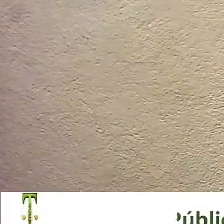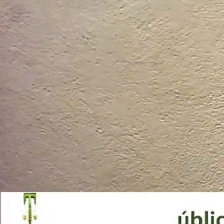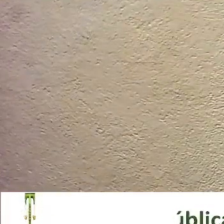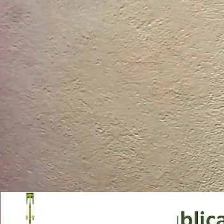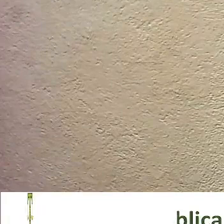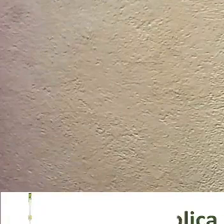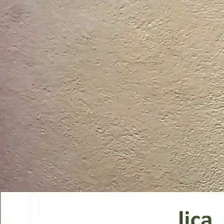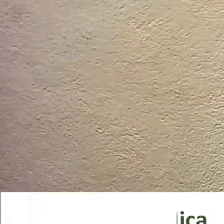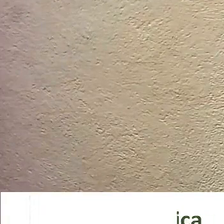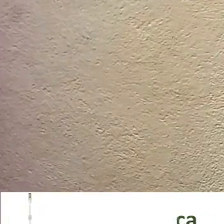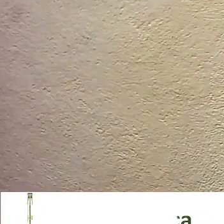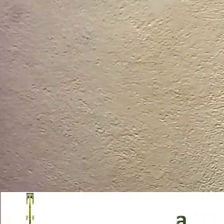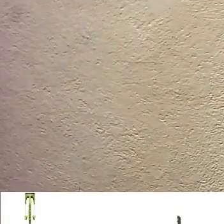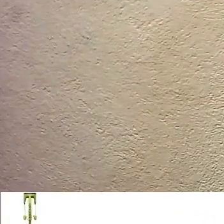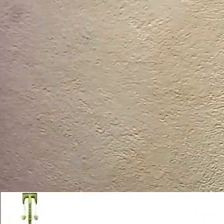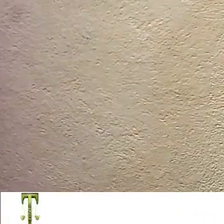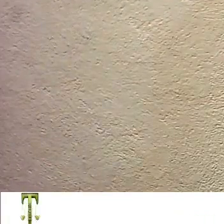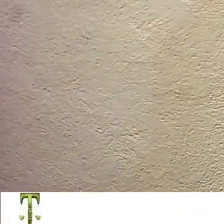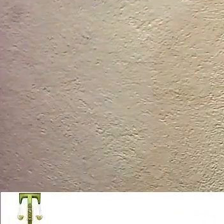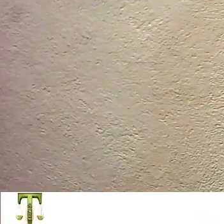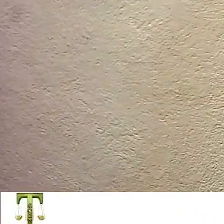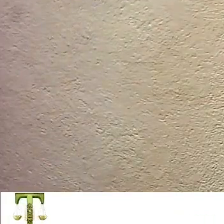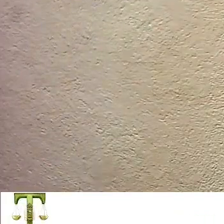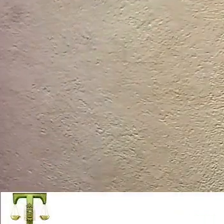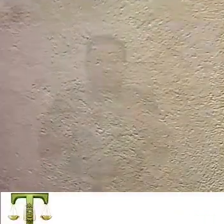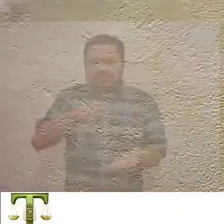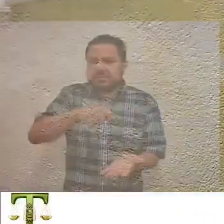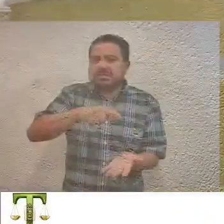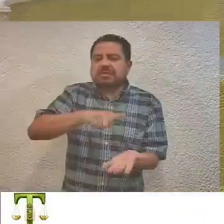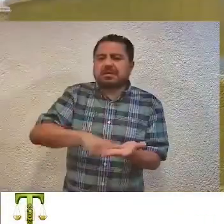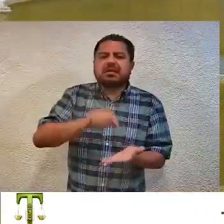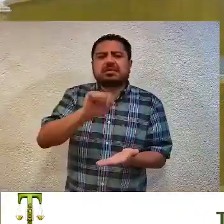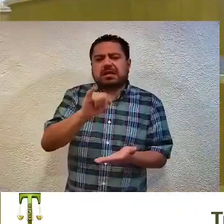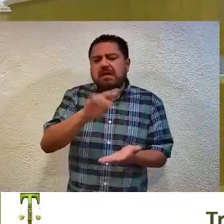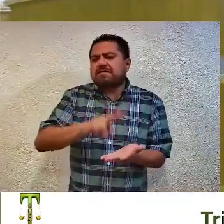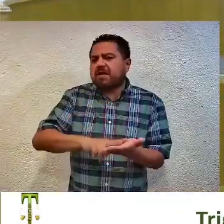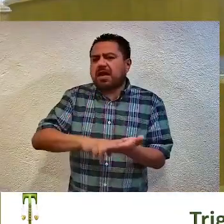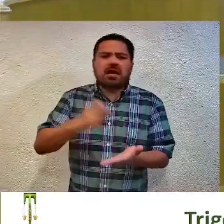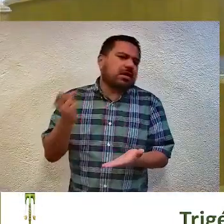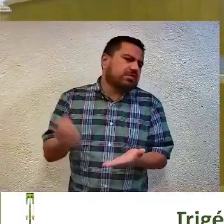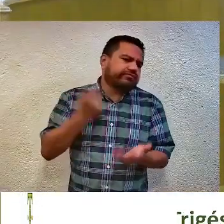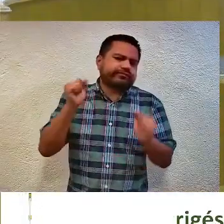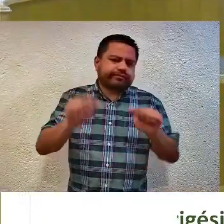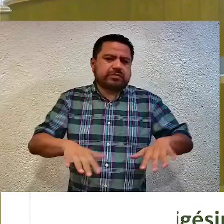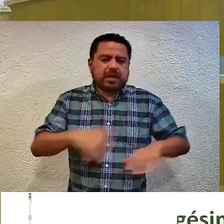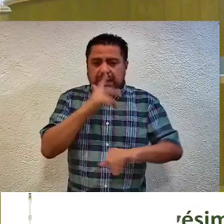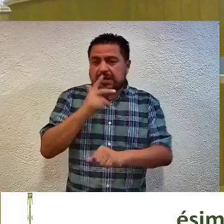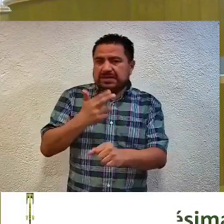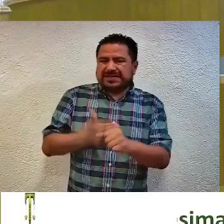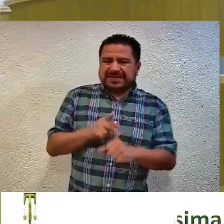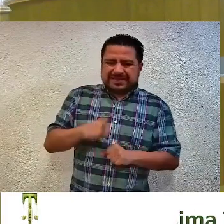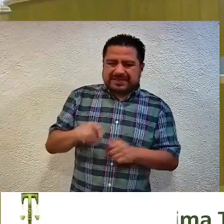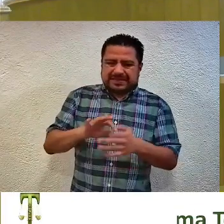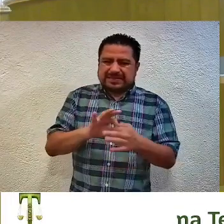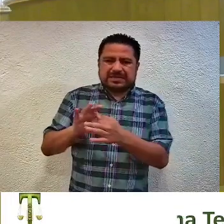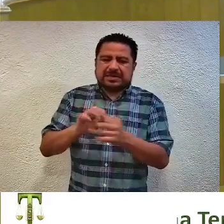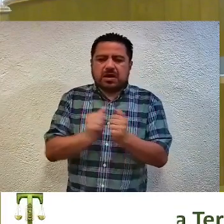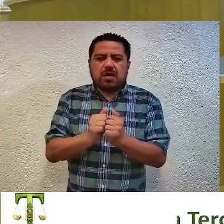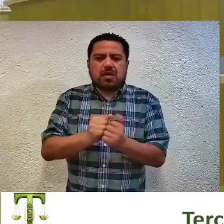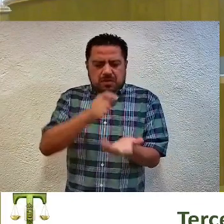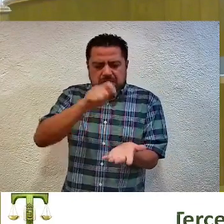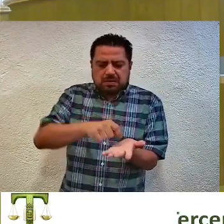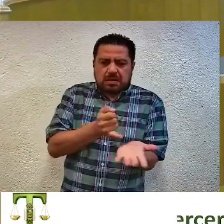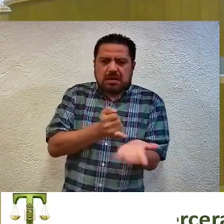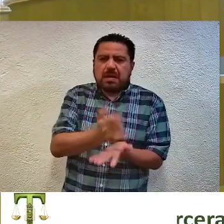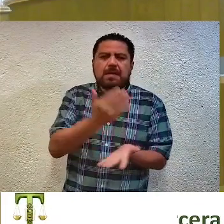abstenciones. Es por ello que este tribunal electoral estima válida la Asamblea y, por ende, que las autoridades responsables y vinculadas cumplieron con lo dictado en la